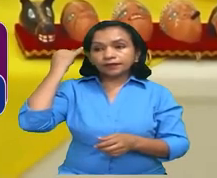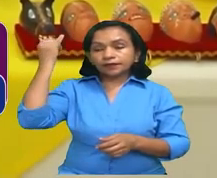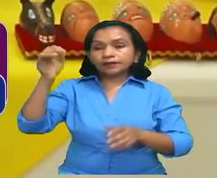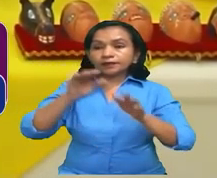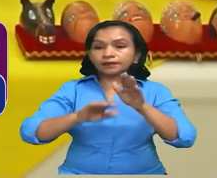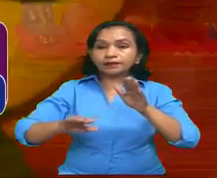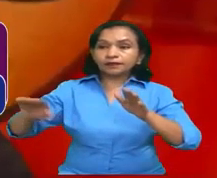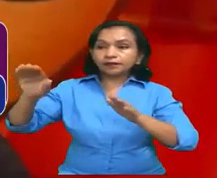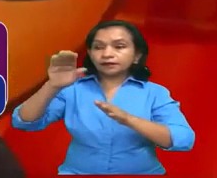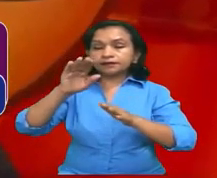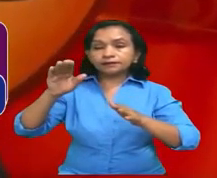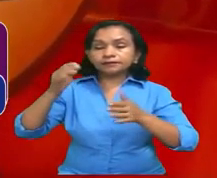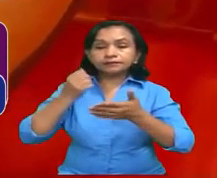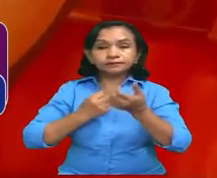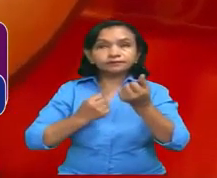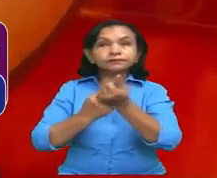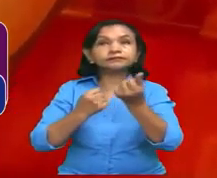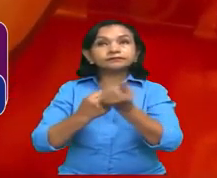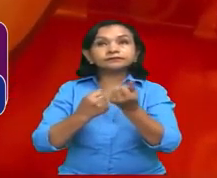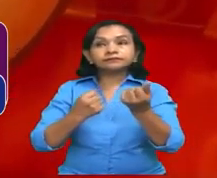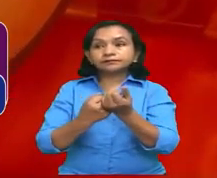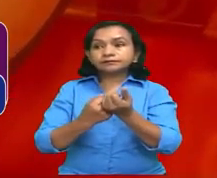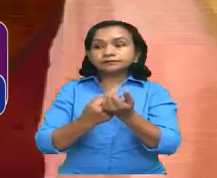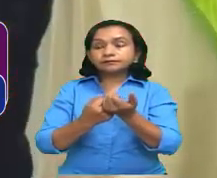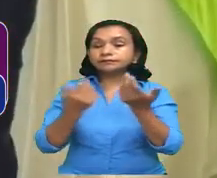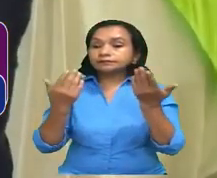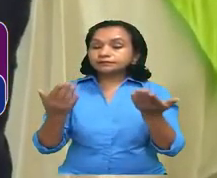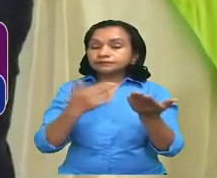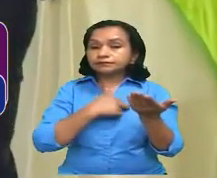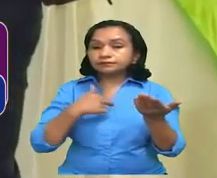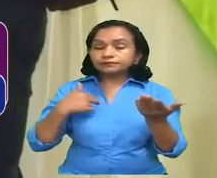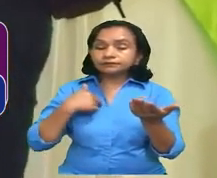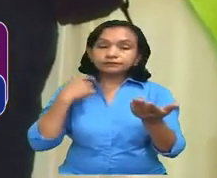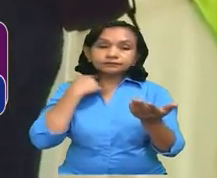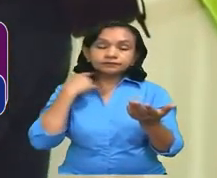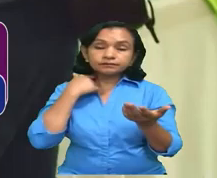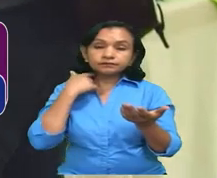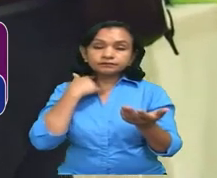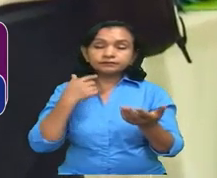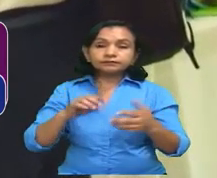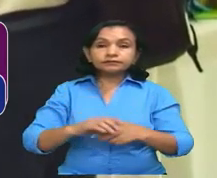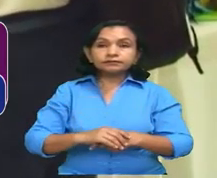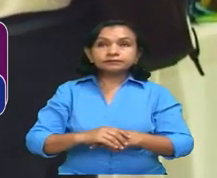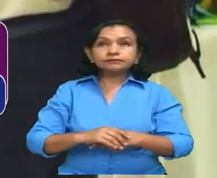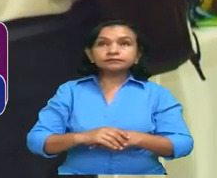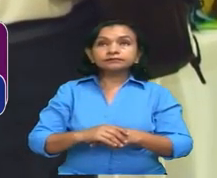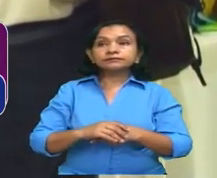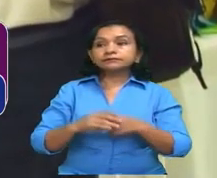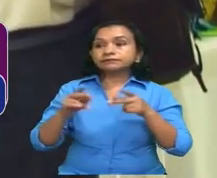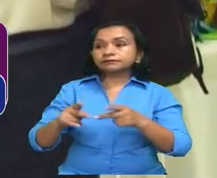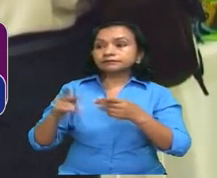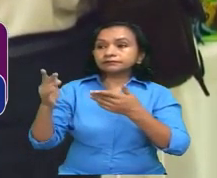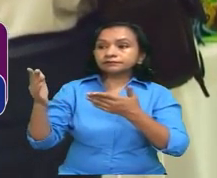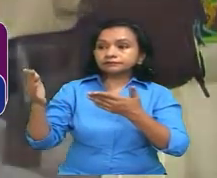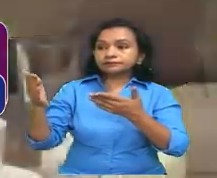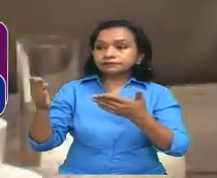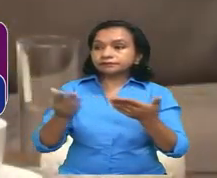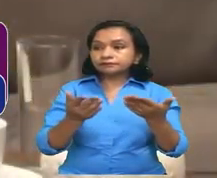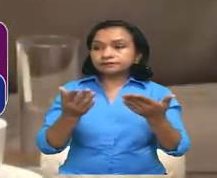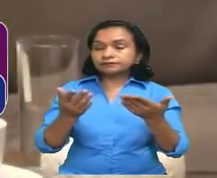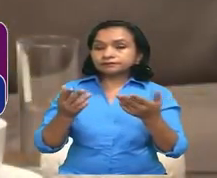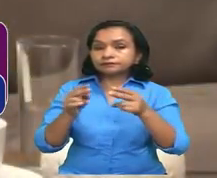están trabajando ahorita con esa tienda libre que se va a inaugurar en San Juan del Sur, previendo la llegada de los cruceros, ¿no?